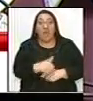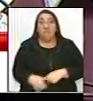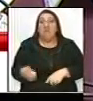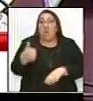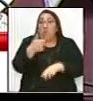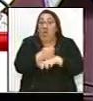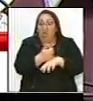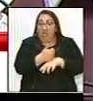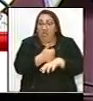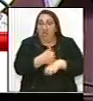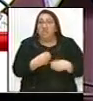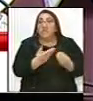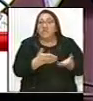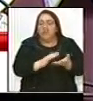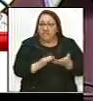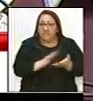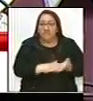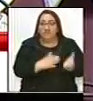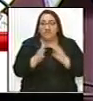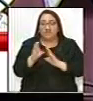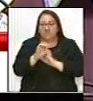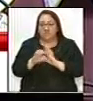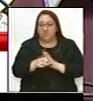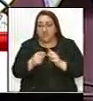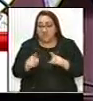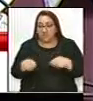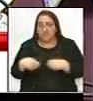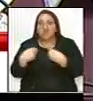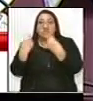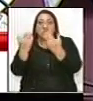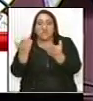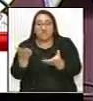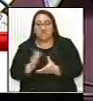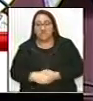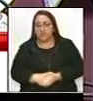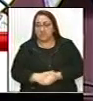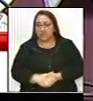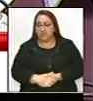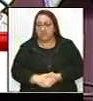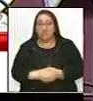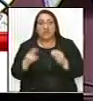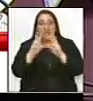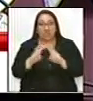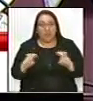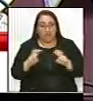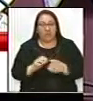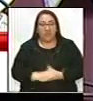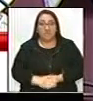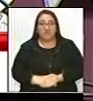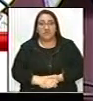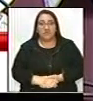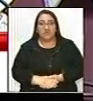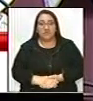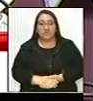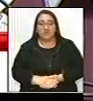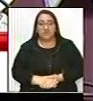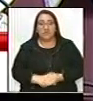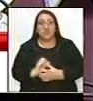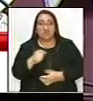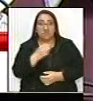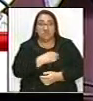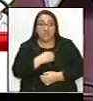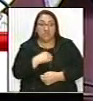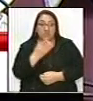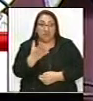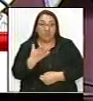le damos la autorización constitucional para que ellos deleguen las facultades, evalúen si el Ejecutivo